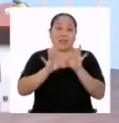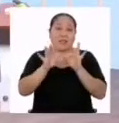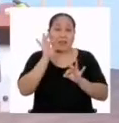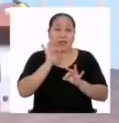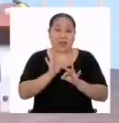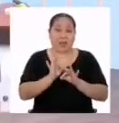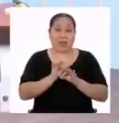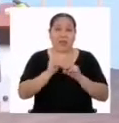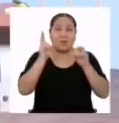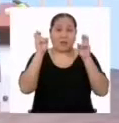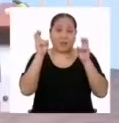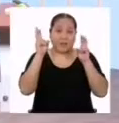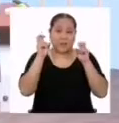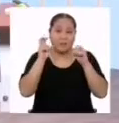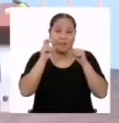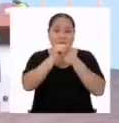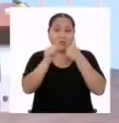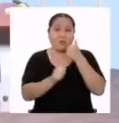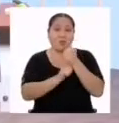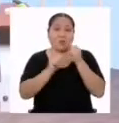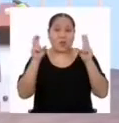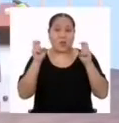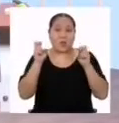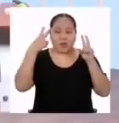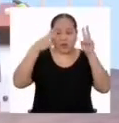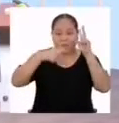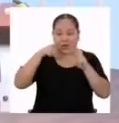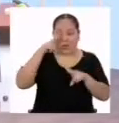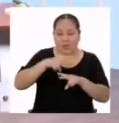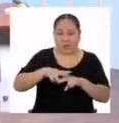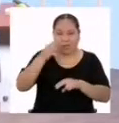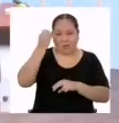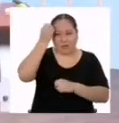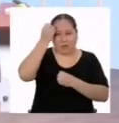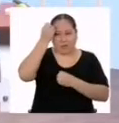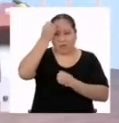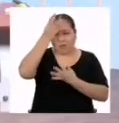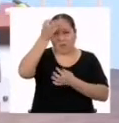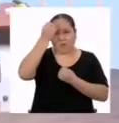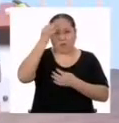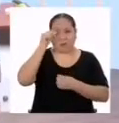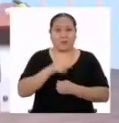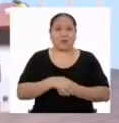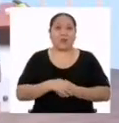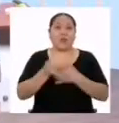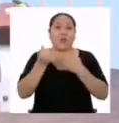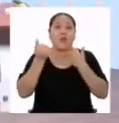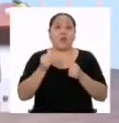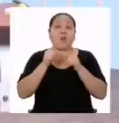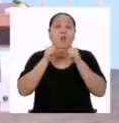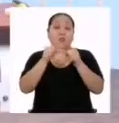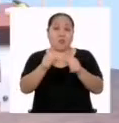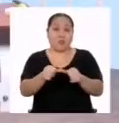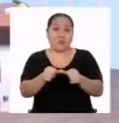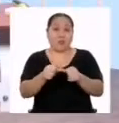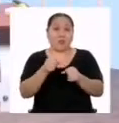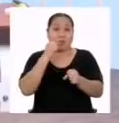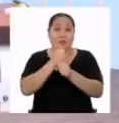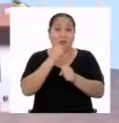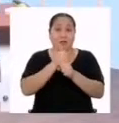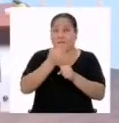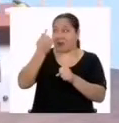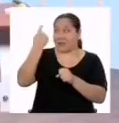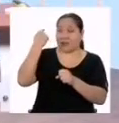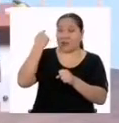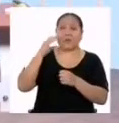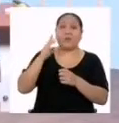el subtema y dedujeron información a partir de un texto. Hoy seguiremos trabajando sobre lo ya aprendido para que puedan hacer